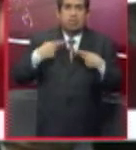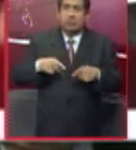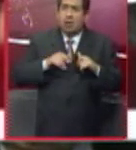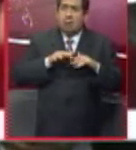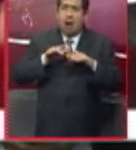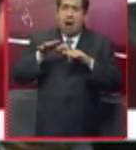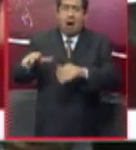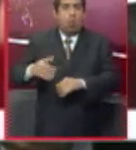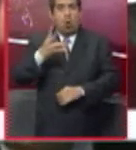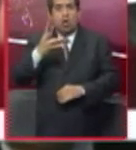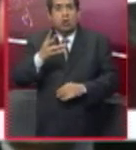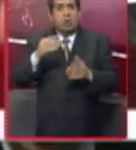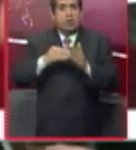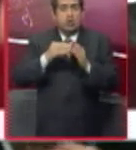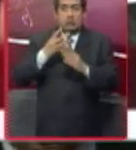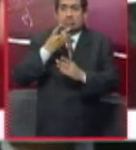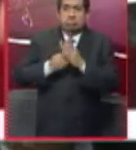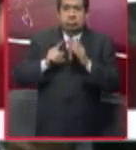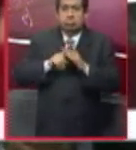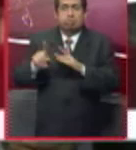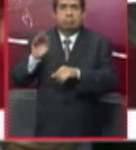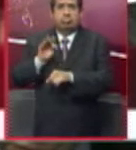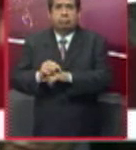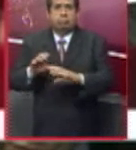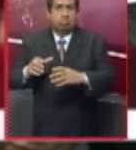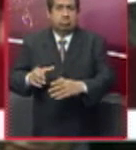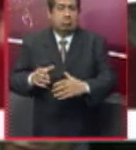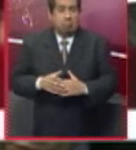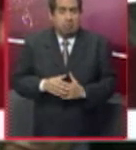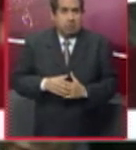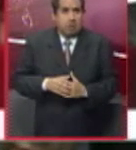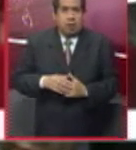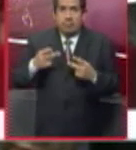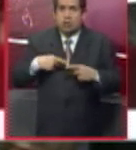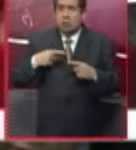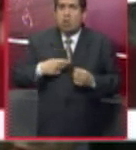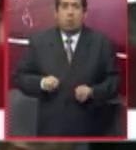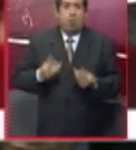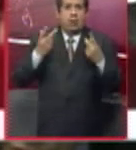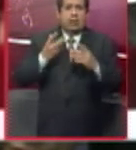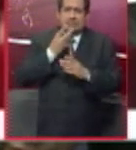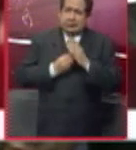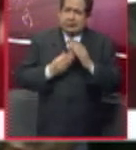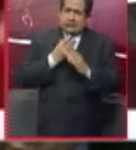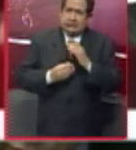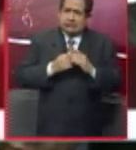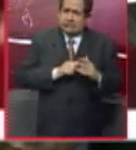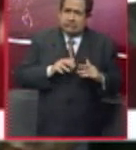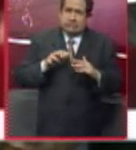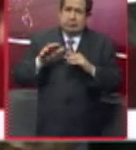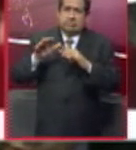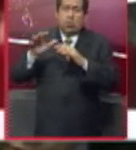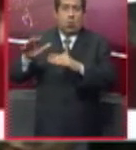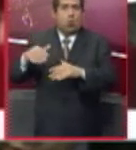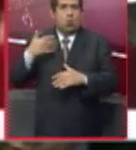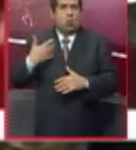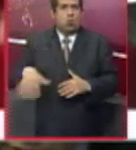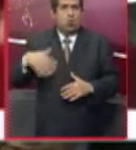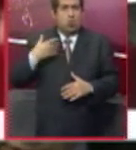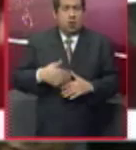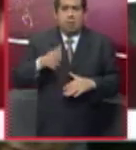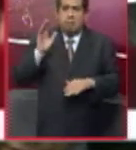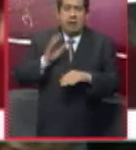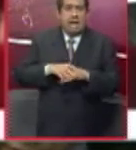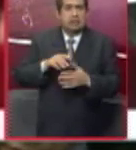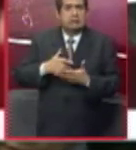desplazados y más de 4 millones de refugiados. El número de seres humanos que huyen de la guerra en Siria convierte esta